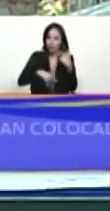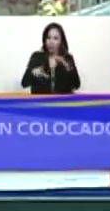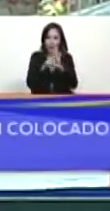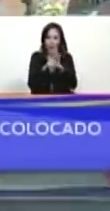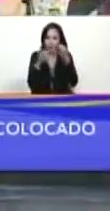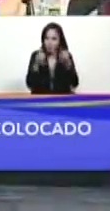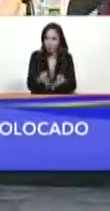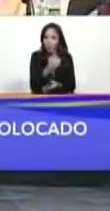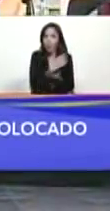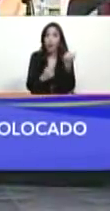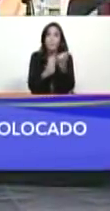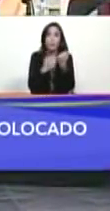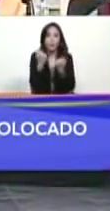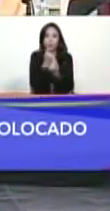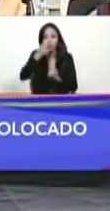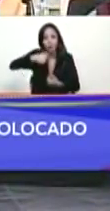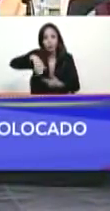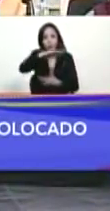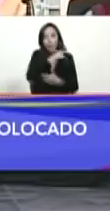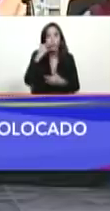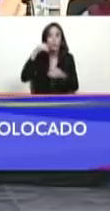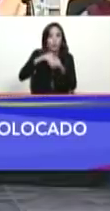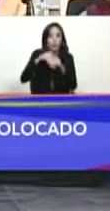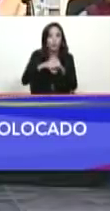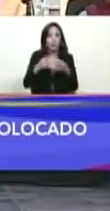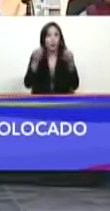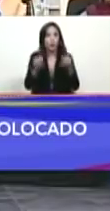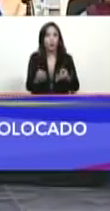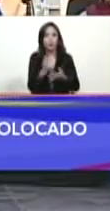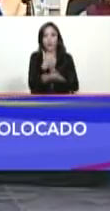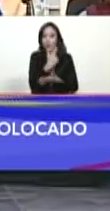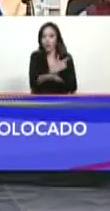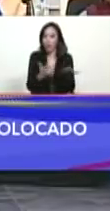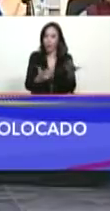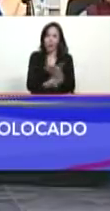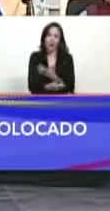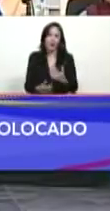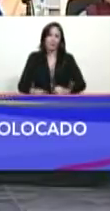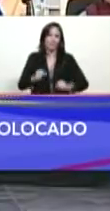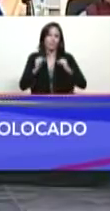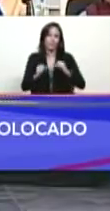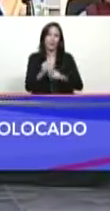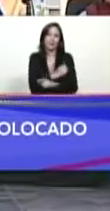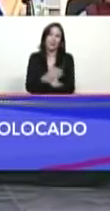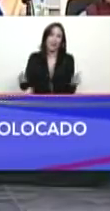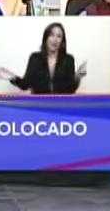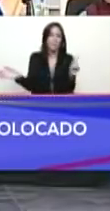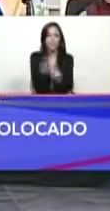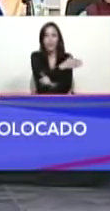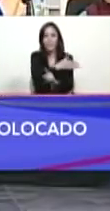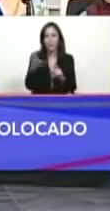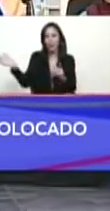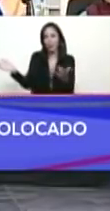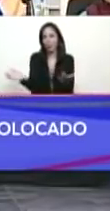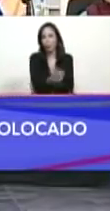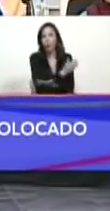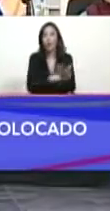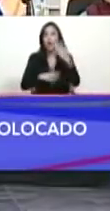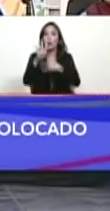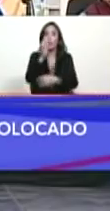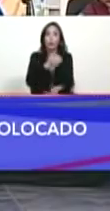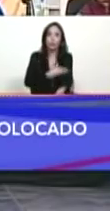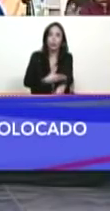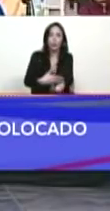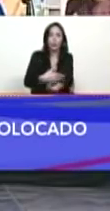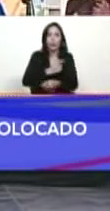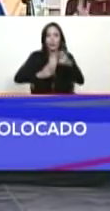el apoyo de ustedes. Fuimos a elecciones y le dimos una pela al candidato. Le sacamos 4 millones de diferencias